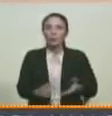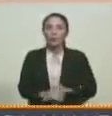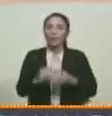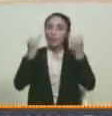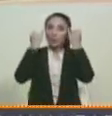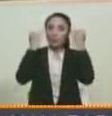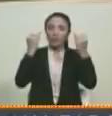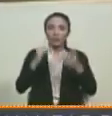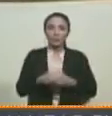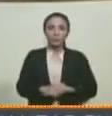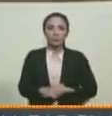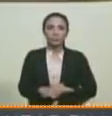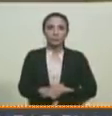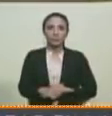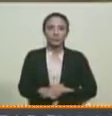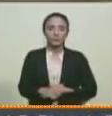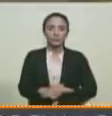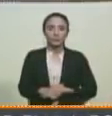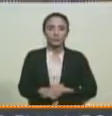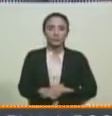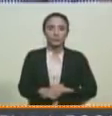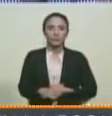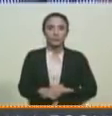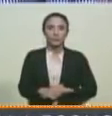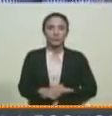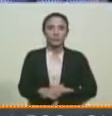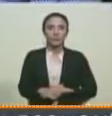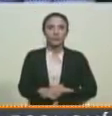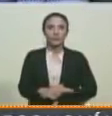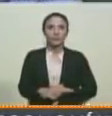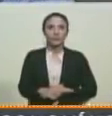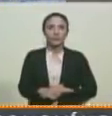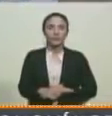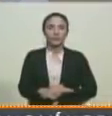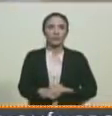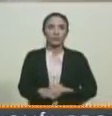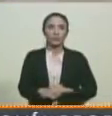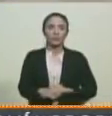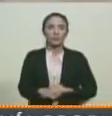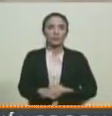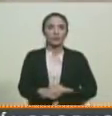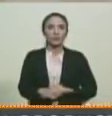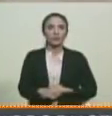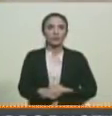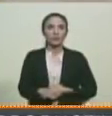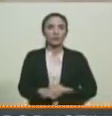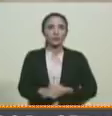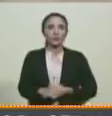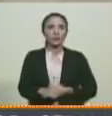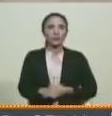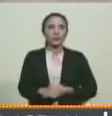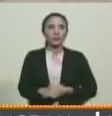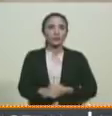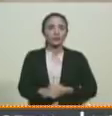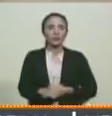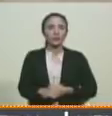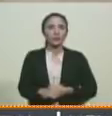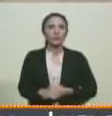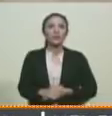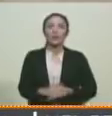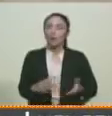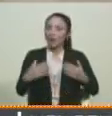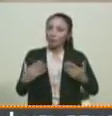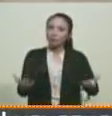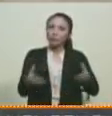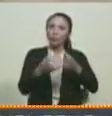al ser humano y al pueblo en el centro de todas sus atenciones. Eso es lo que creo, compañeros del Gran Polo